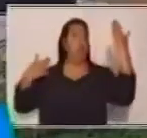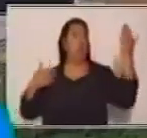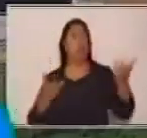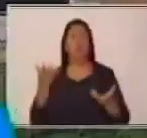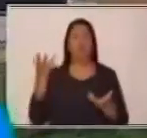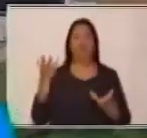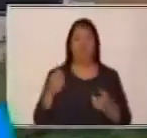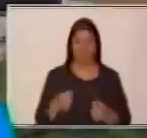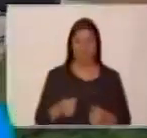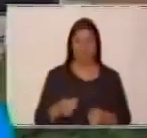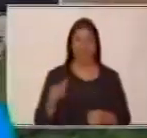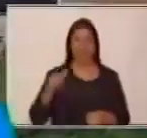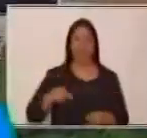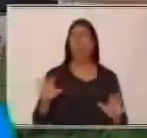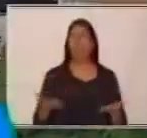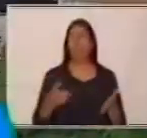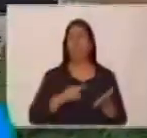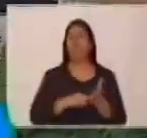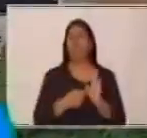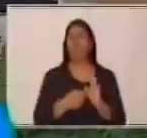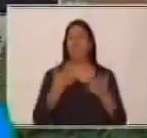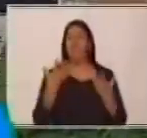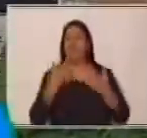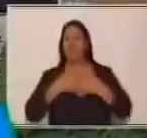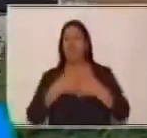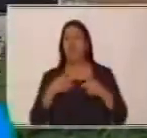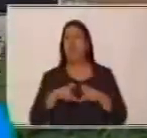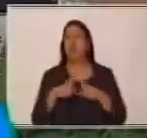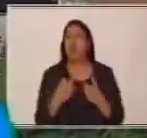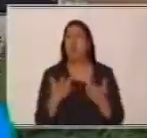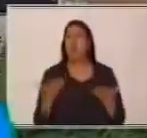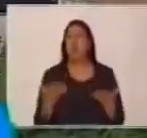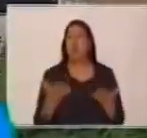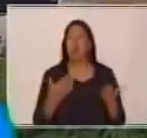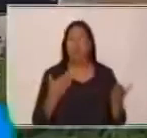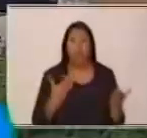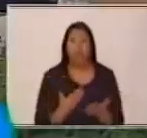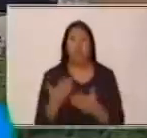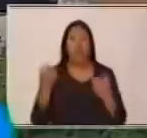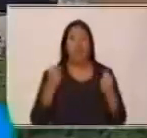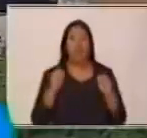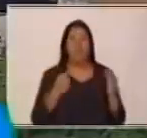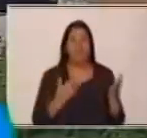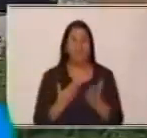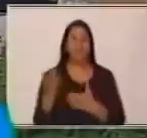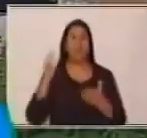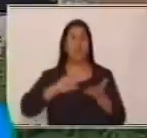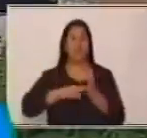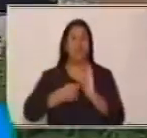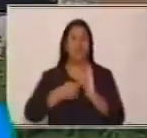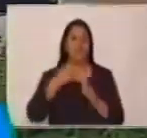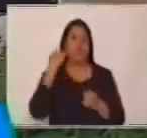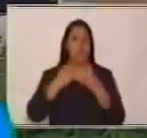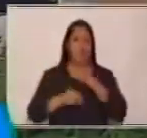significado a las palabras y poder crear así nuevos significados y al final jugar con el